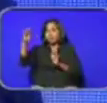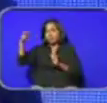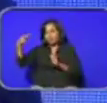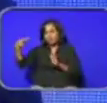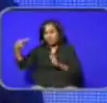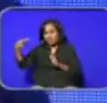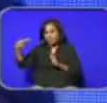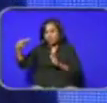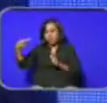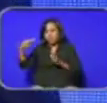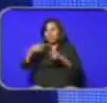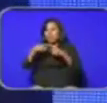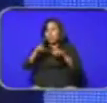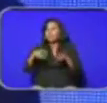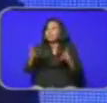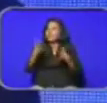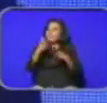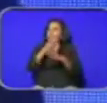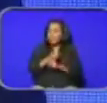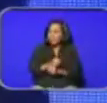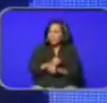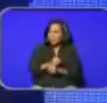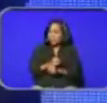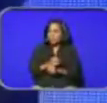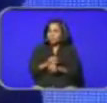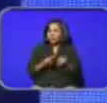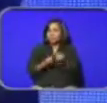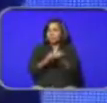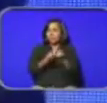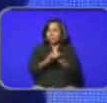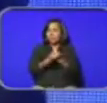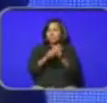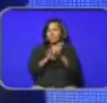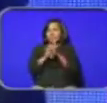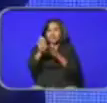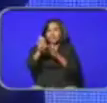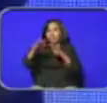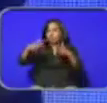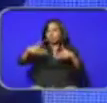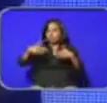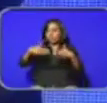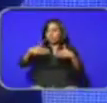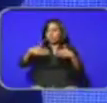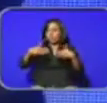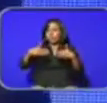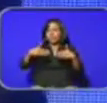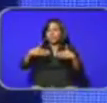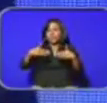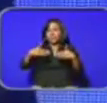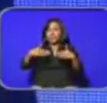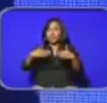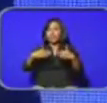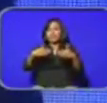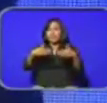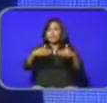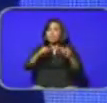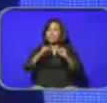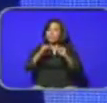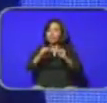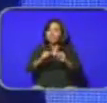¿qué hacemos con el desarrollo de Panamá? Por ejemplo, Panamá está apostando a desarrollo económico, a crecimiento